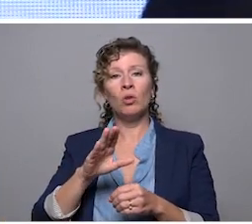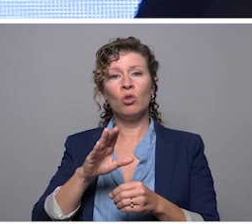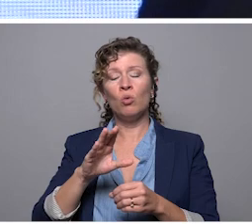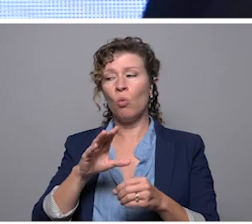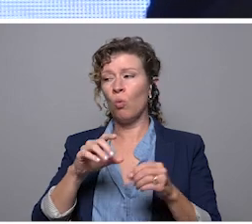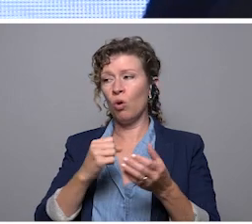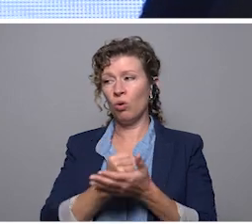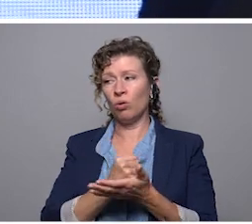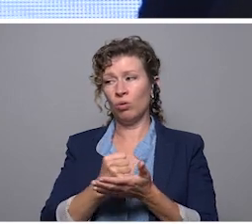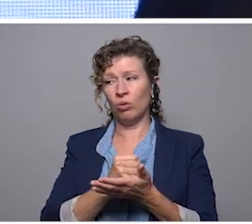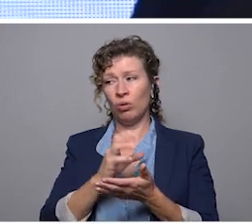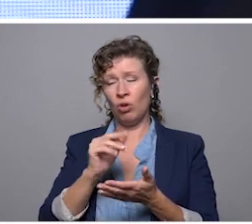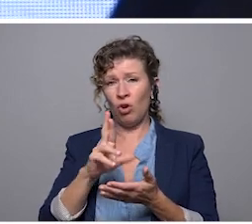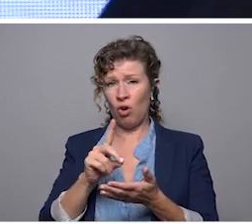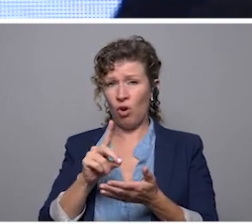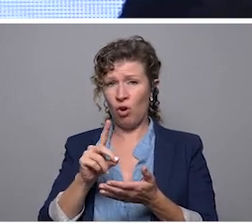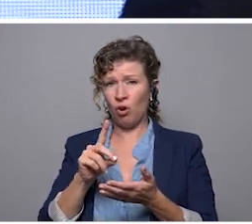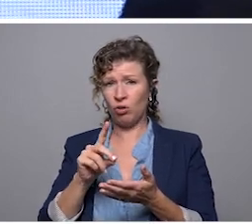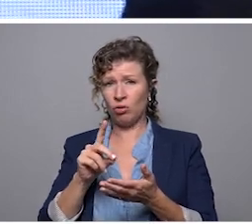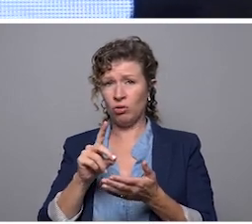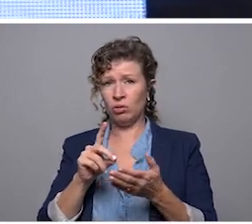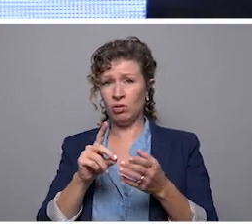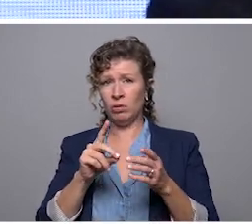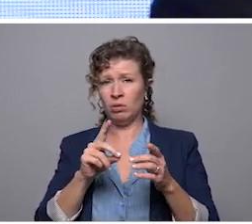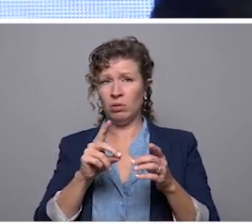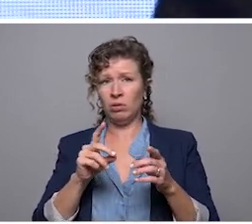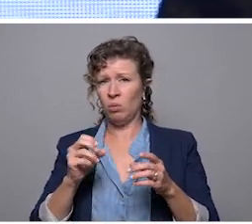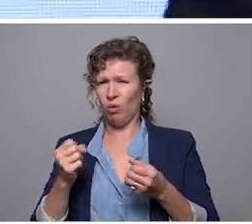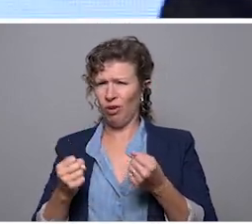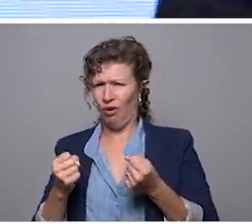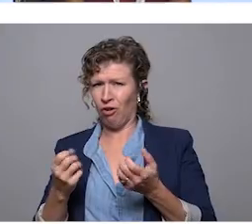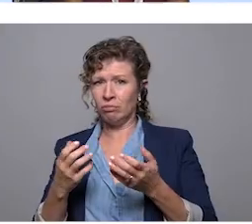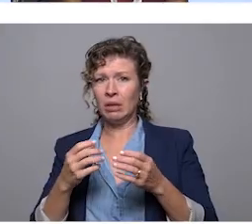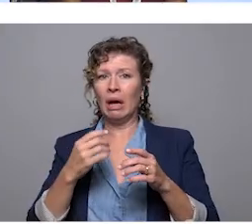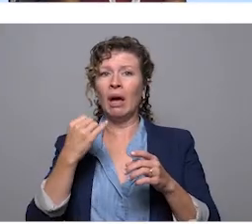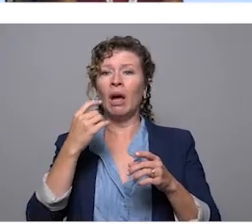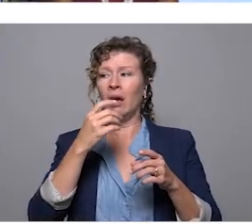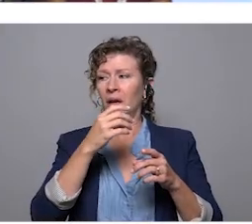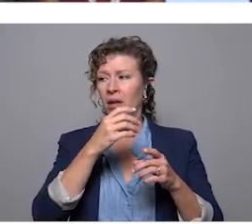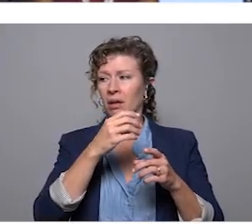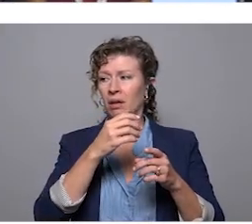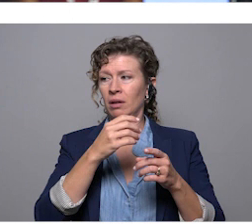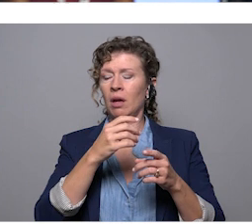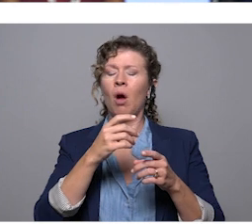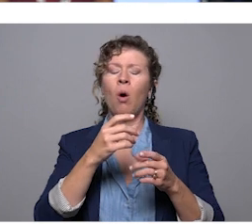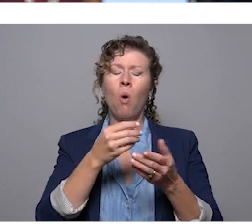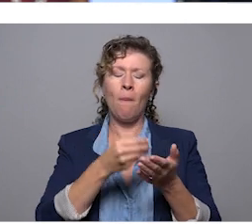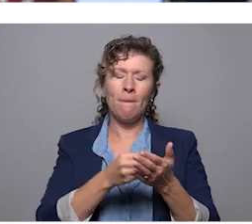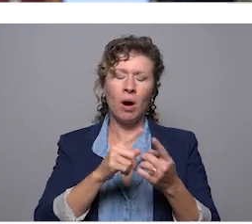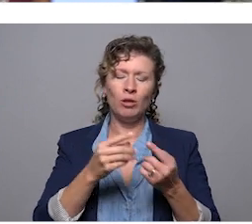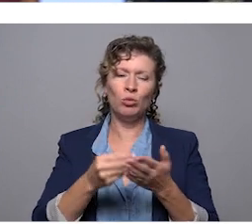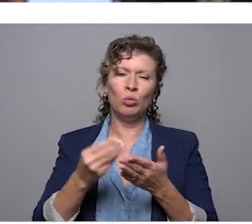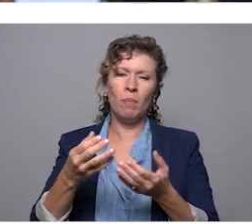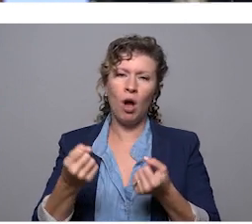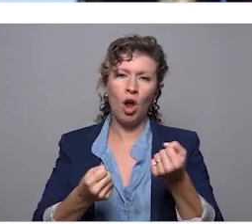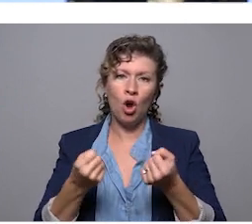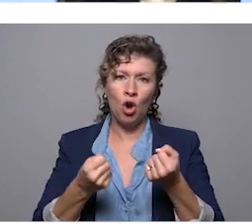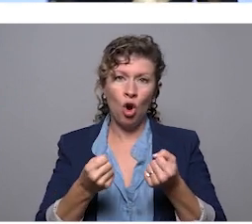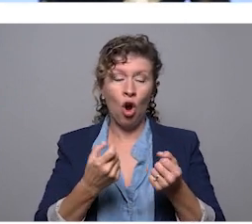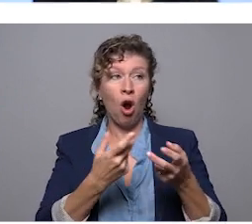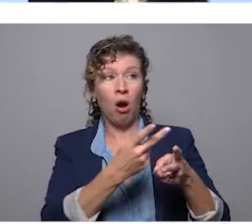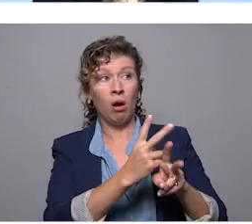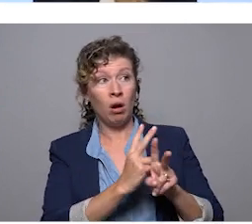nivel eh sucede en los ámbitos locales Muchas gracias Isabel eh yendo ahora un poco hacia el tema que nos